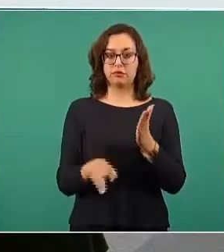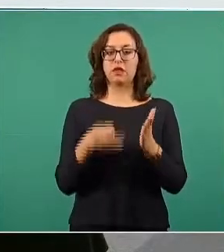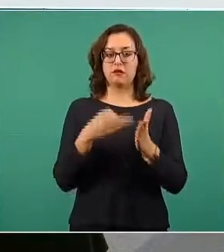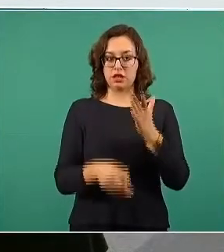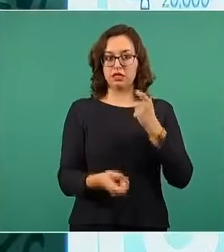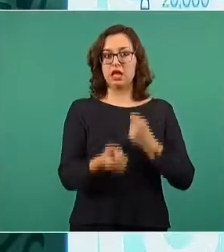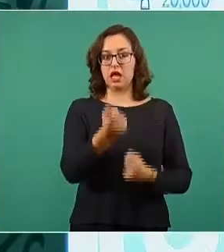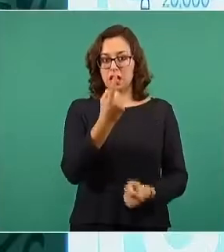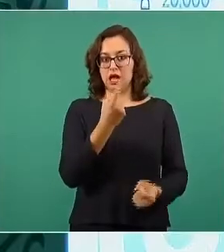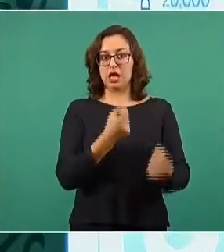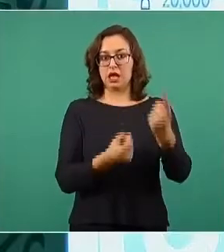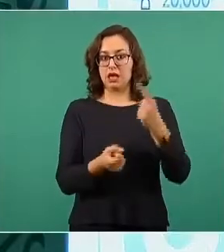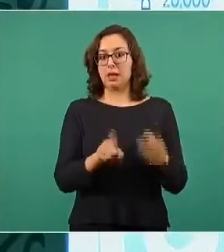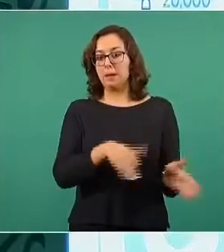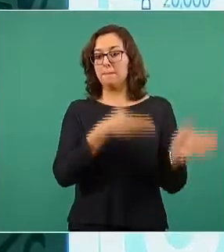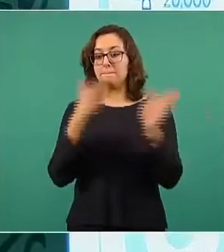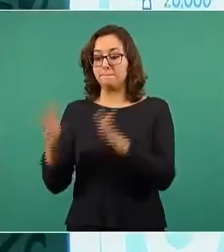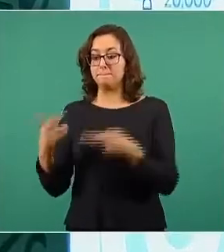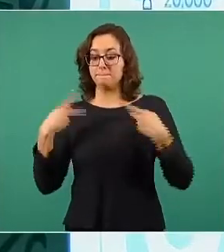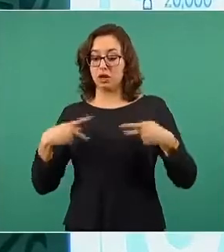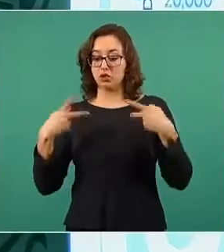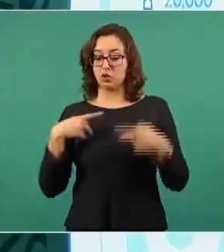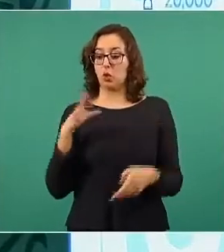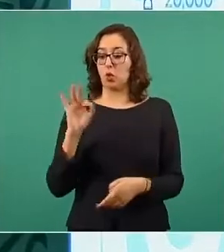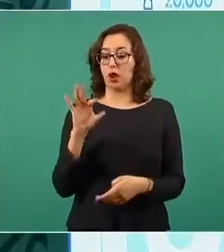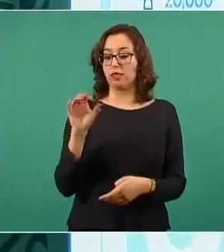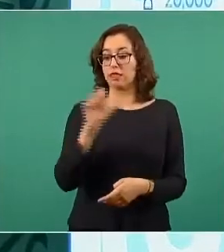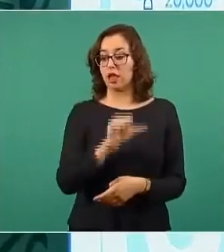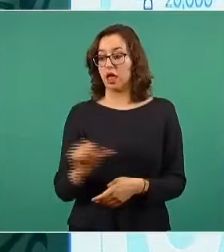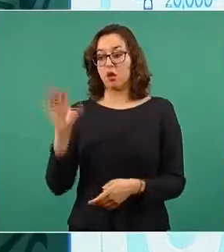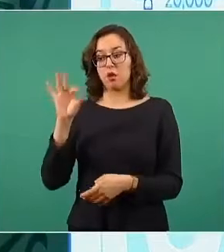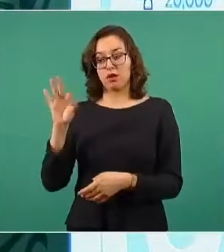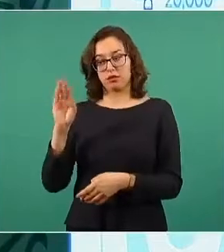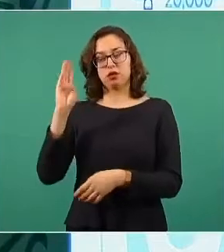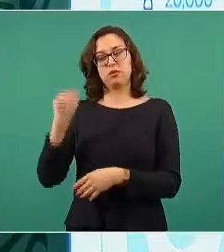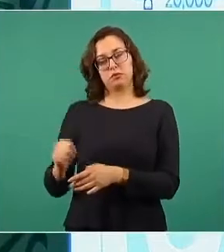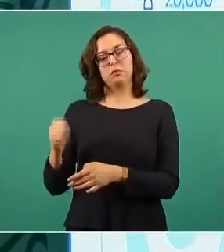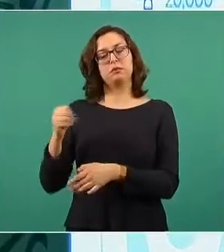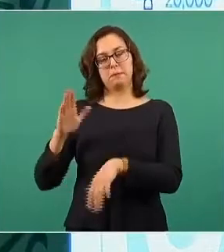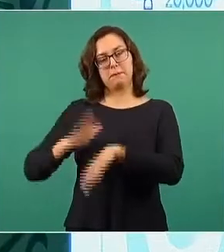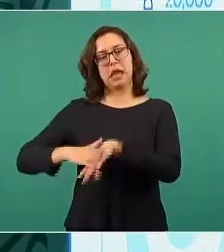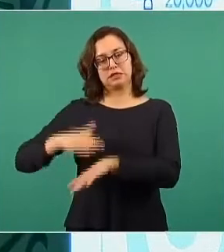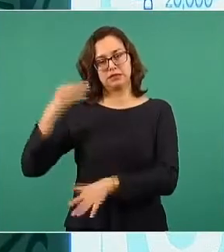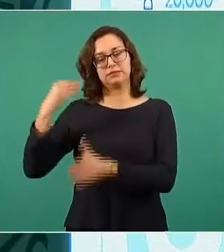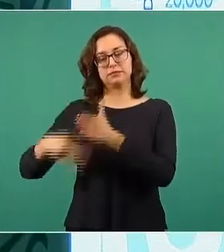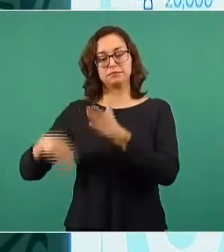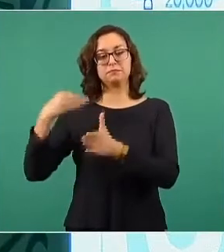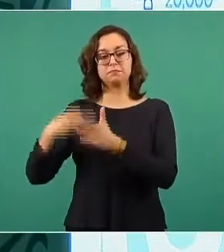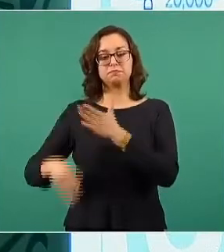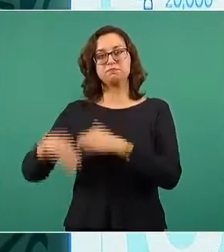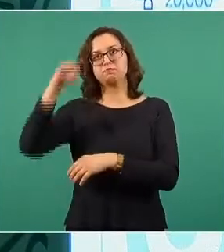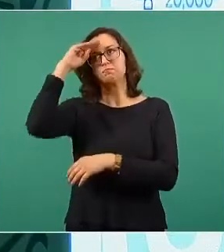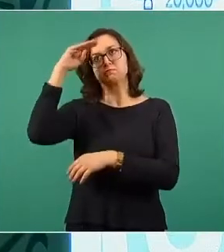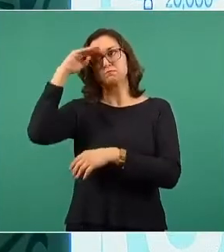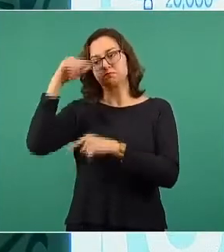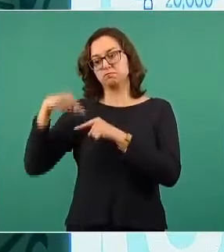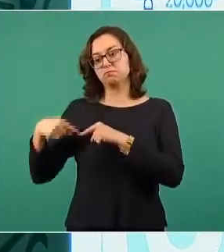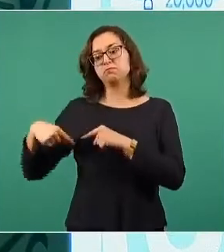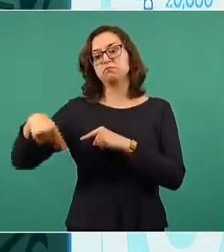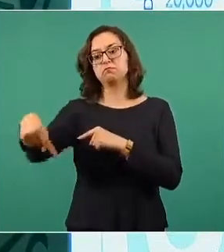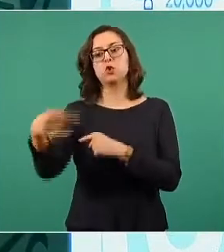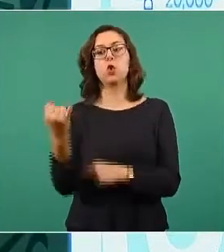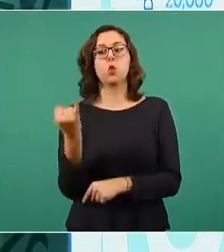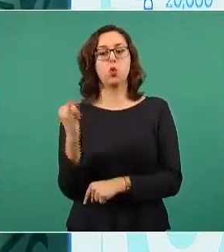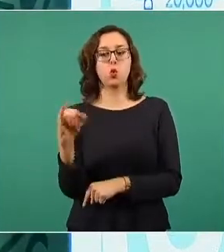recorrer en la vacunación de personas de 40 a 49. Y estimamos que eso nos va a llevar prácticamente lo que resta del